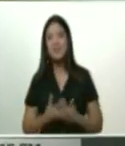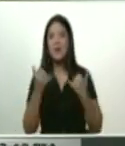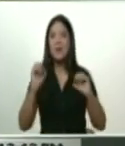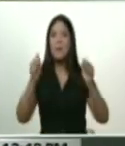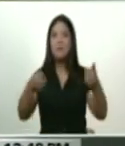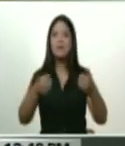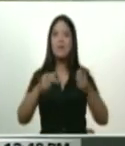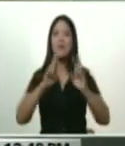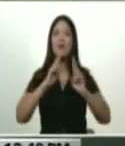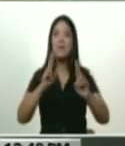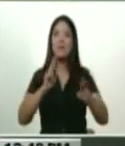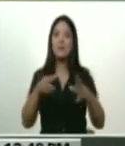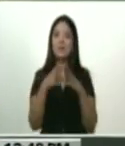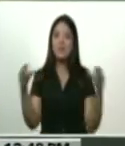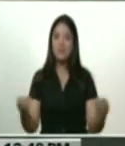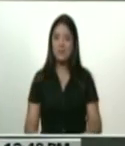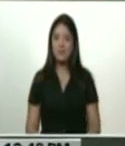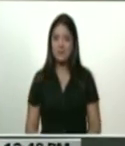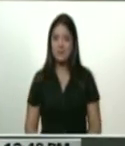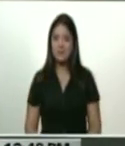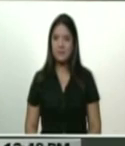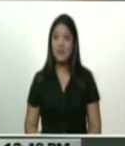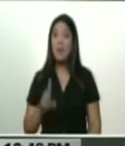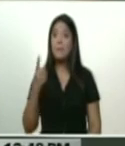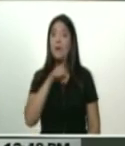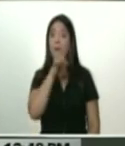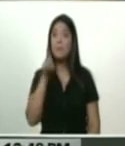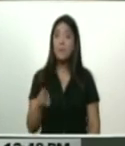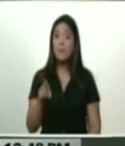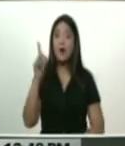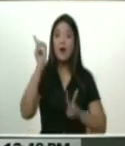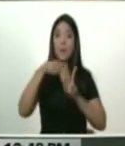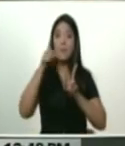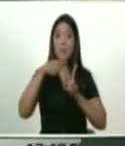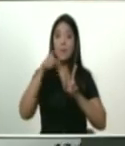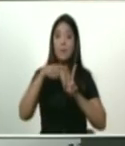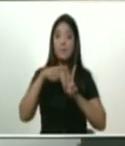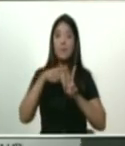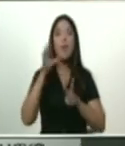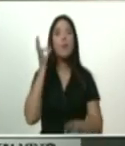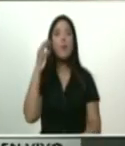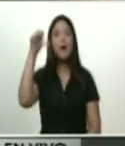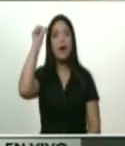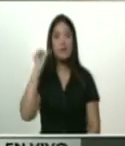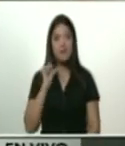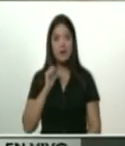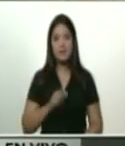las preguntas a que hubiera lugar. Primera pregunta por Venezolana de Televisión, Andrea López.